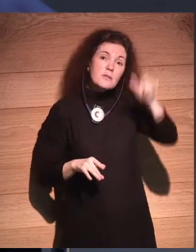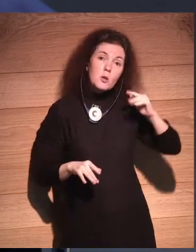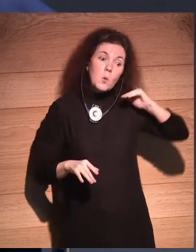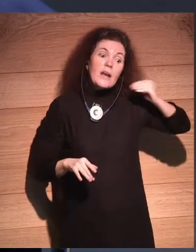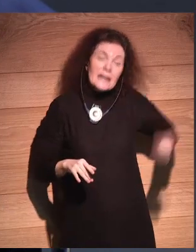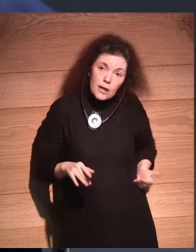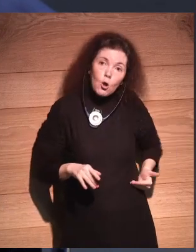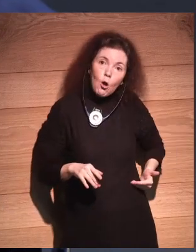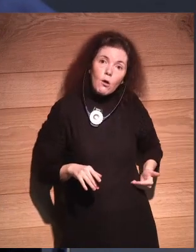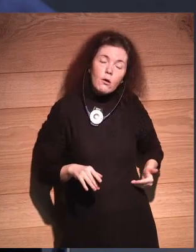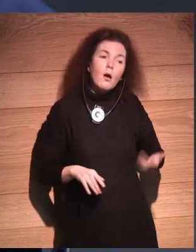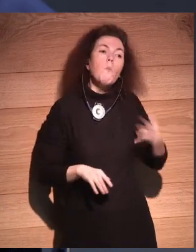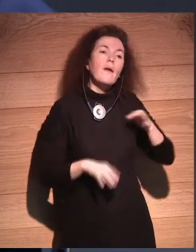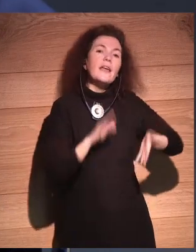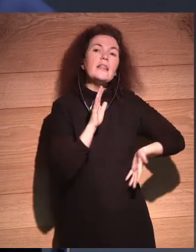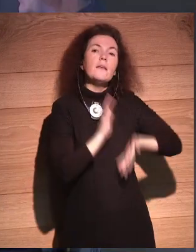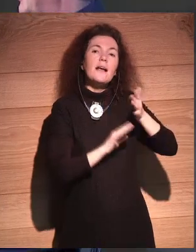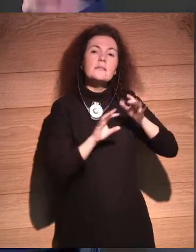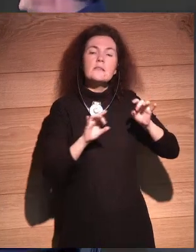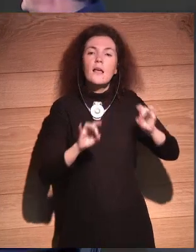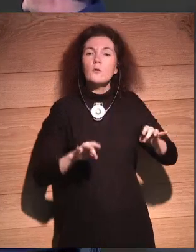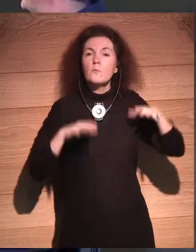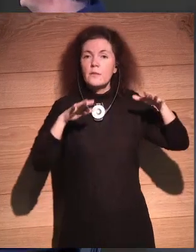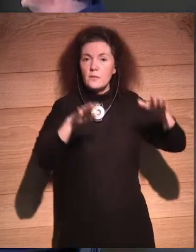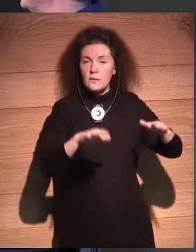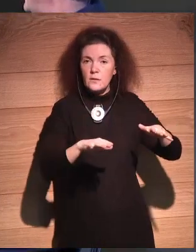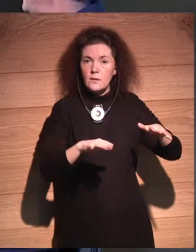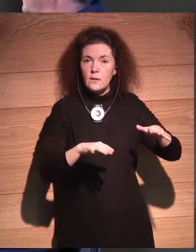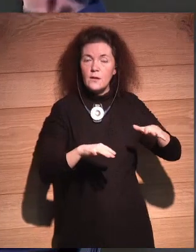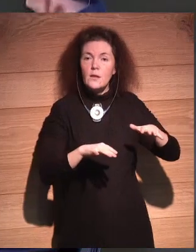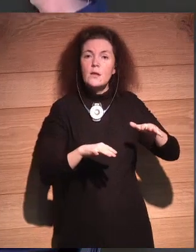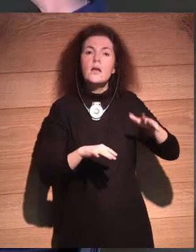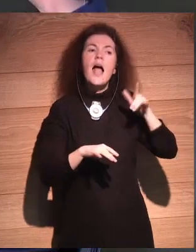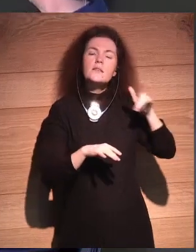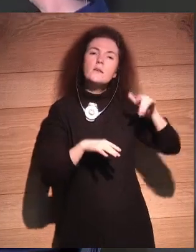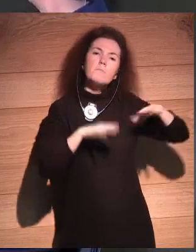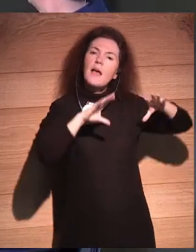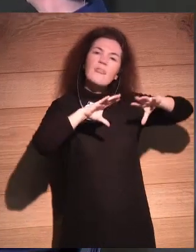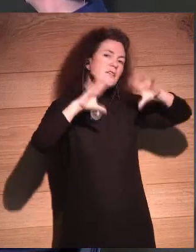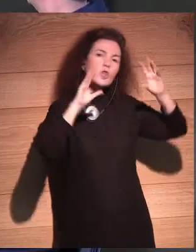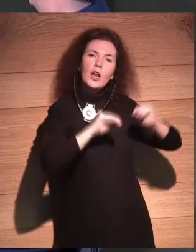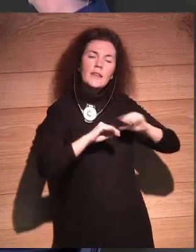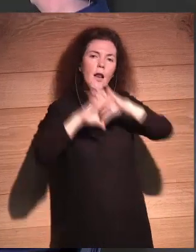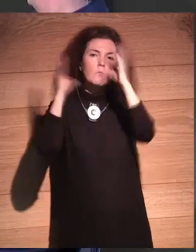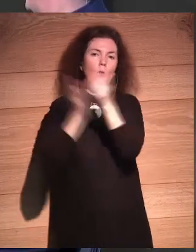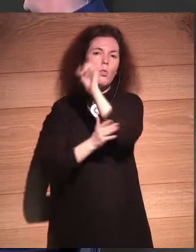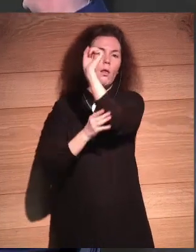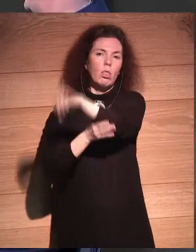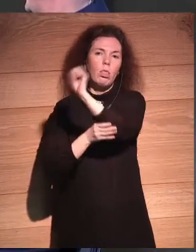puedes hacer. Y te puedes ir a lo mejor a Nueva Zelanda y desconectar allí e ignorar el resto del mundo,